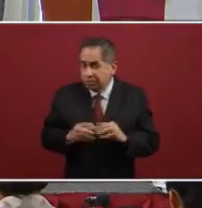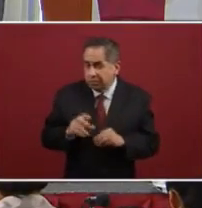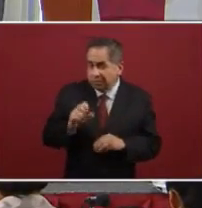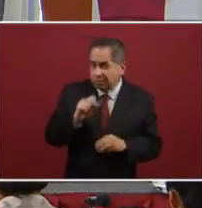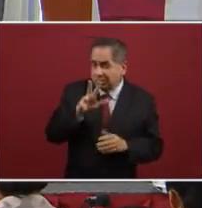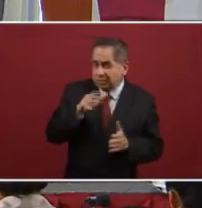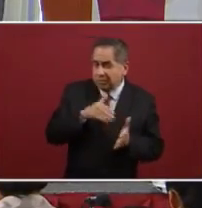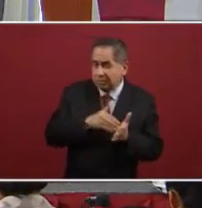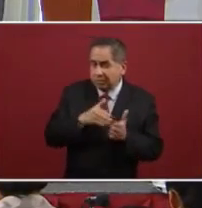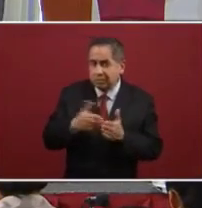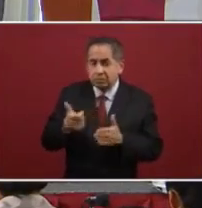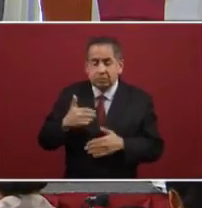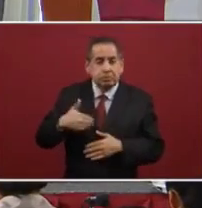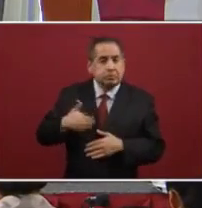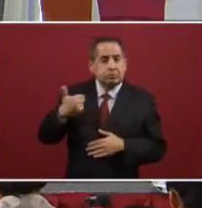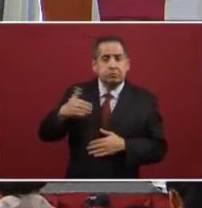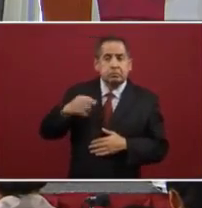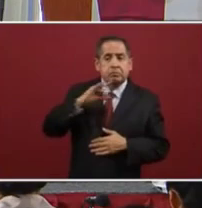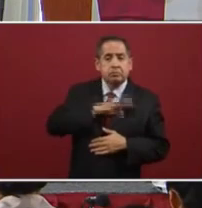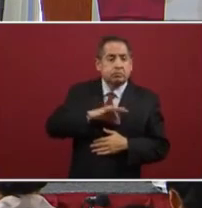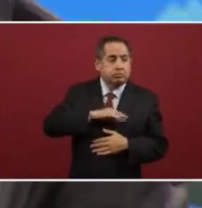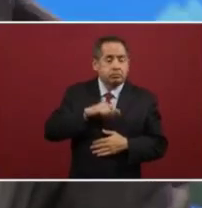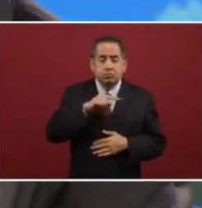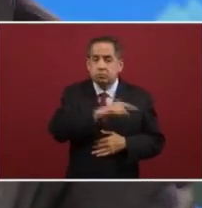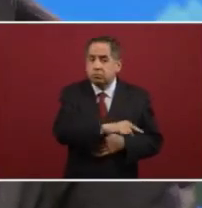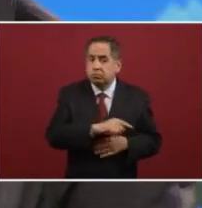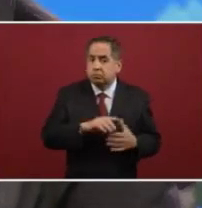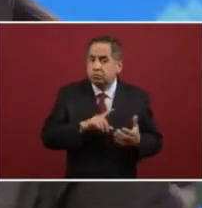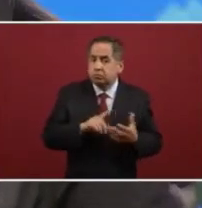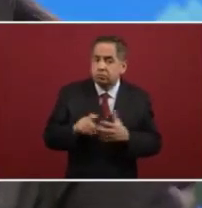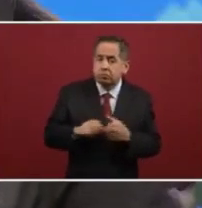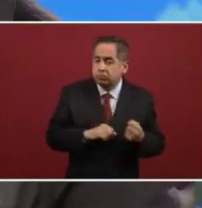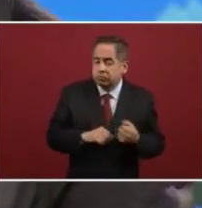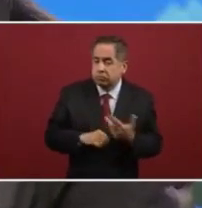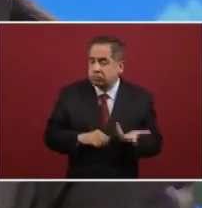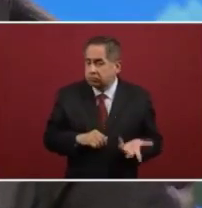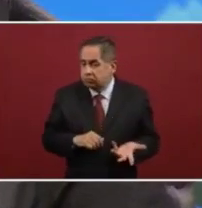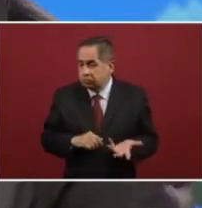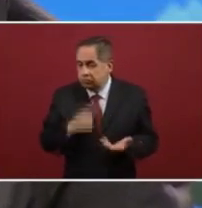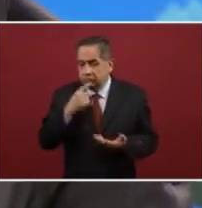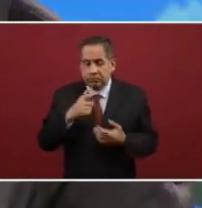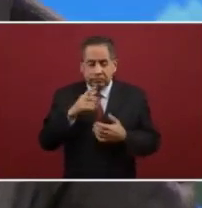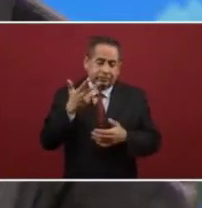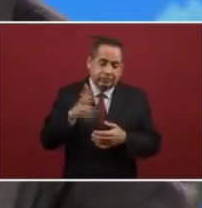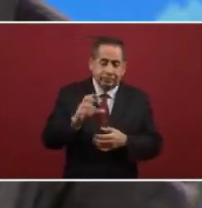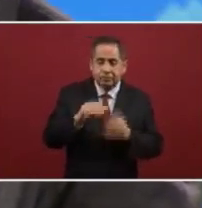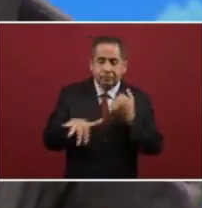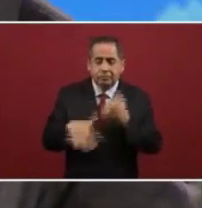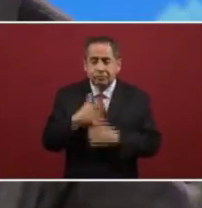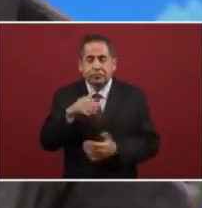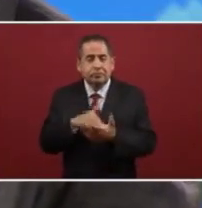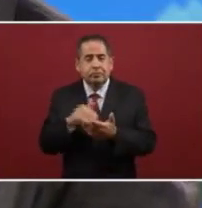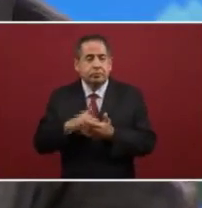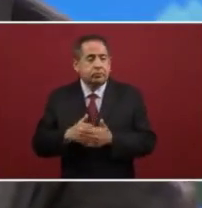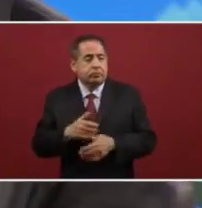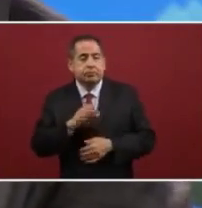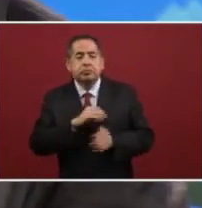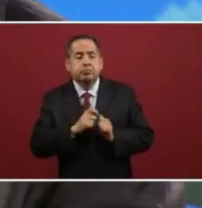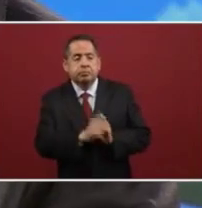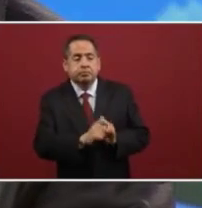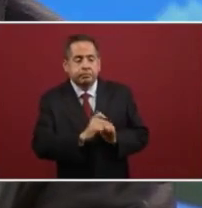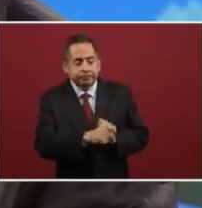69 millones de pesos de los cuales como ya dije entre 10-15 millones son comisiones en el camino